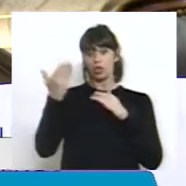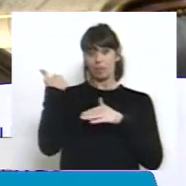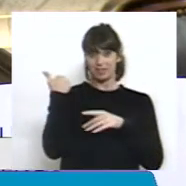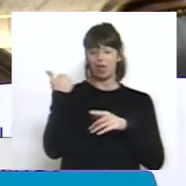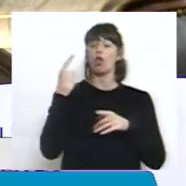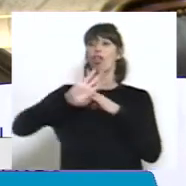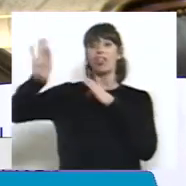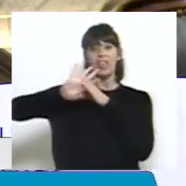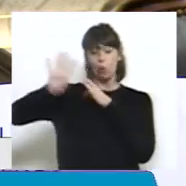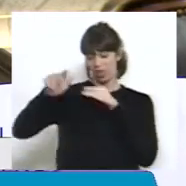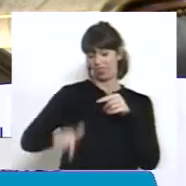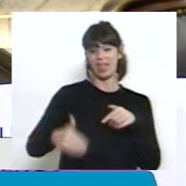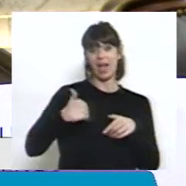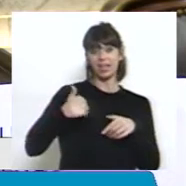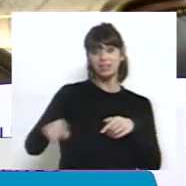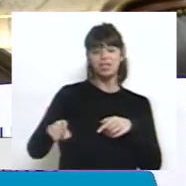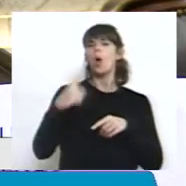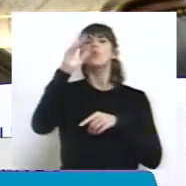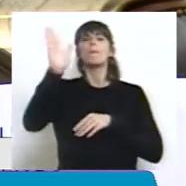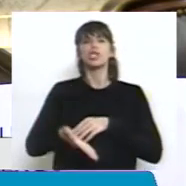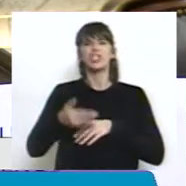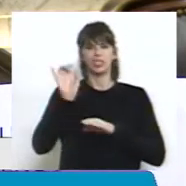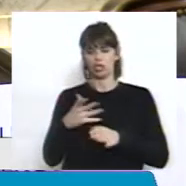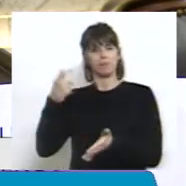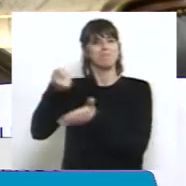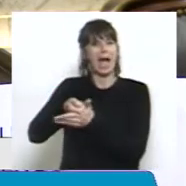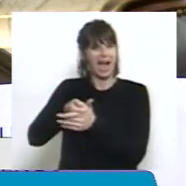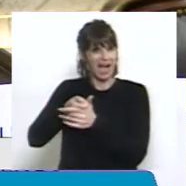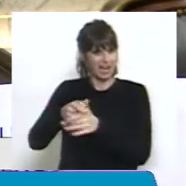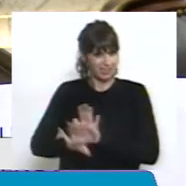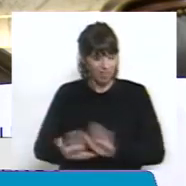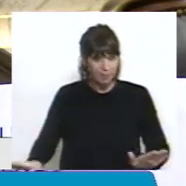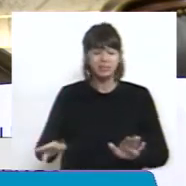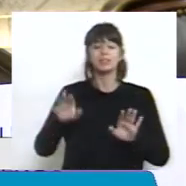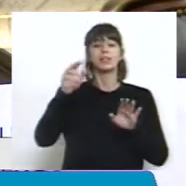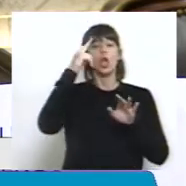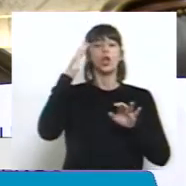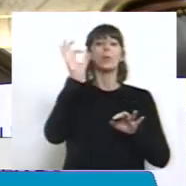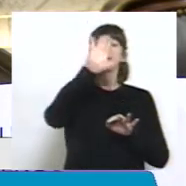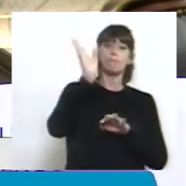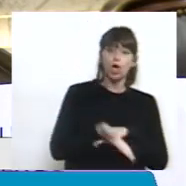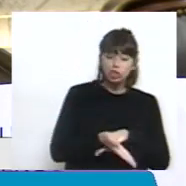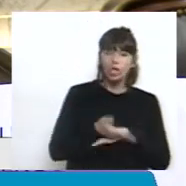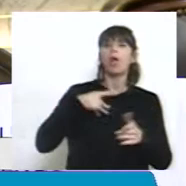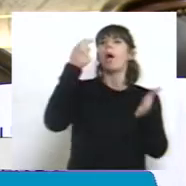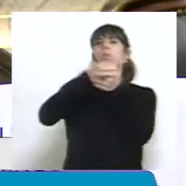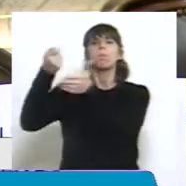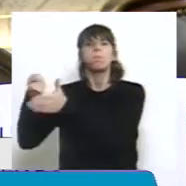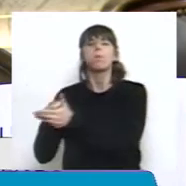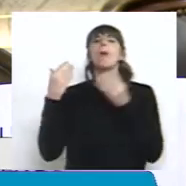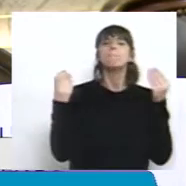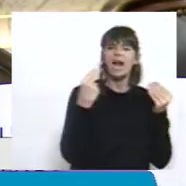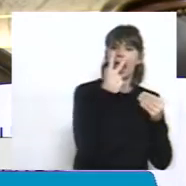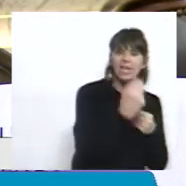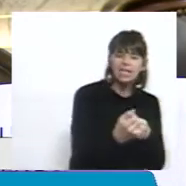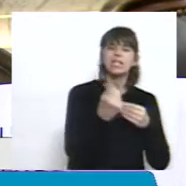deuda argentina fue utilizada para financiar este sector. El 90% tuvo aplicaciones no financieras como energía y transporte,